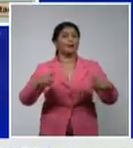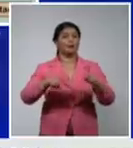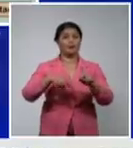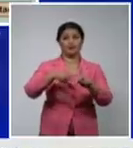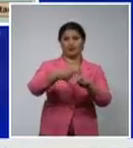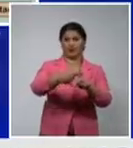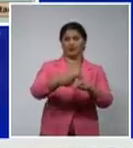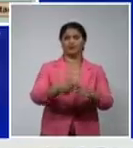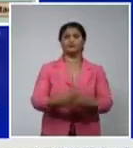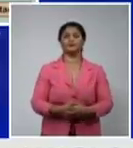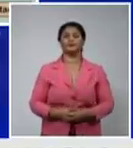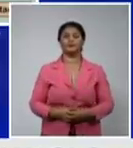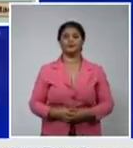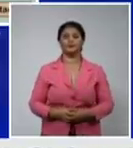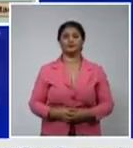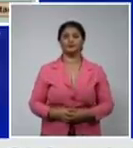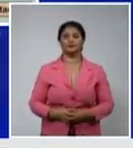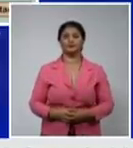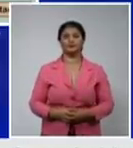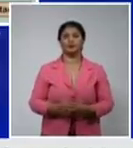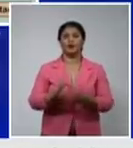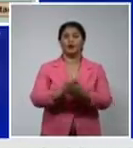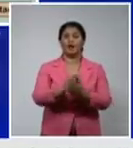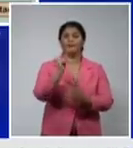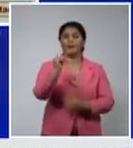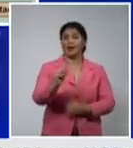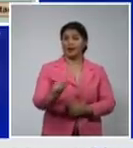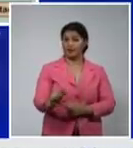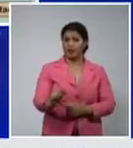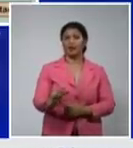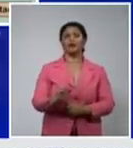a 226,3, Pinar del Río a